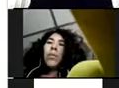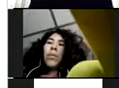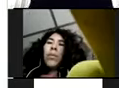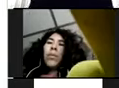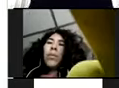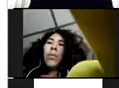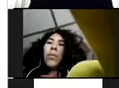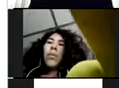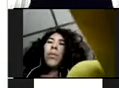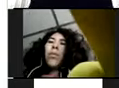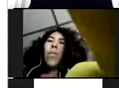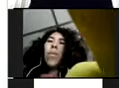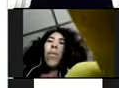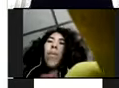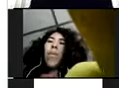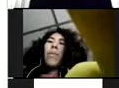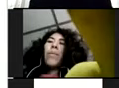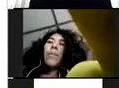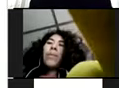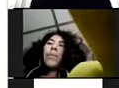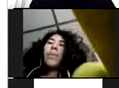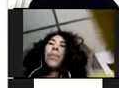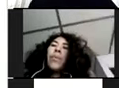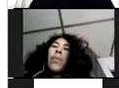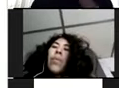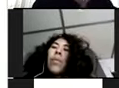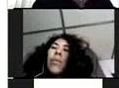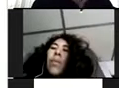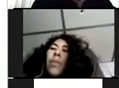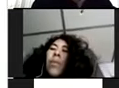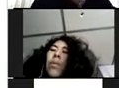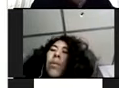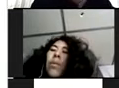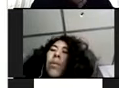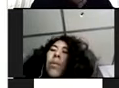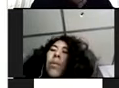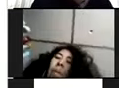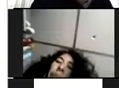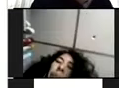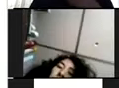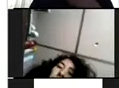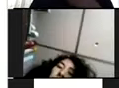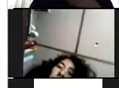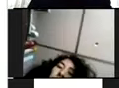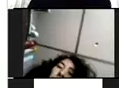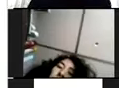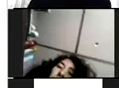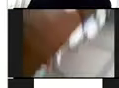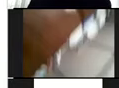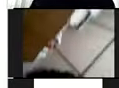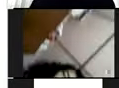y a Chavayán para reforzar lo que es el régimen nacional. La ley